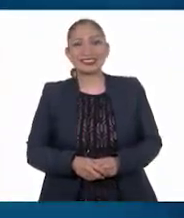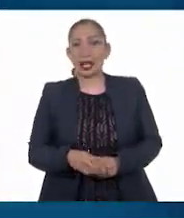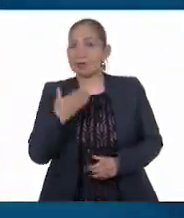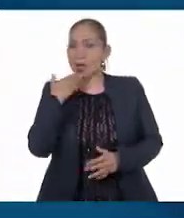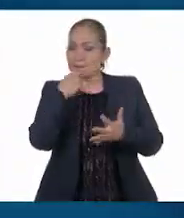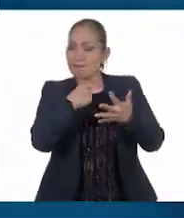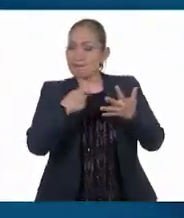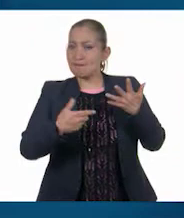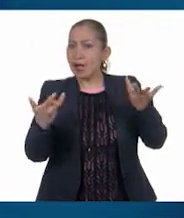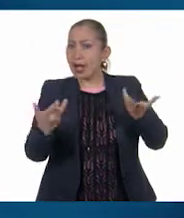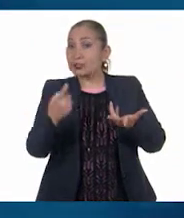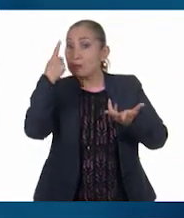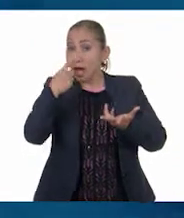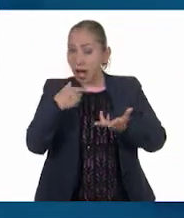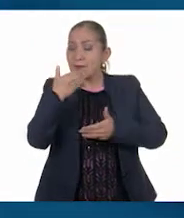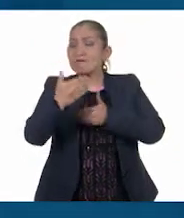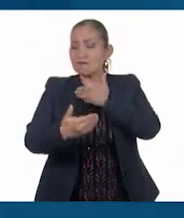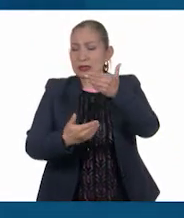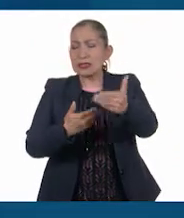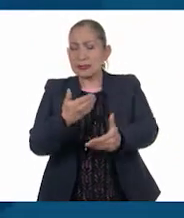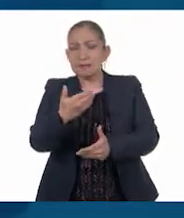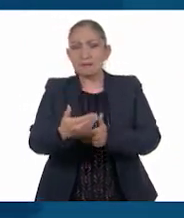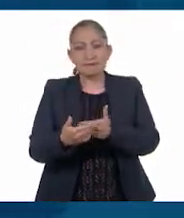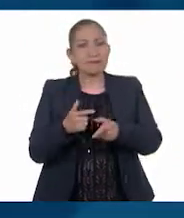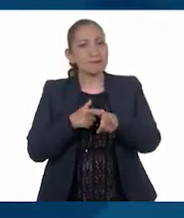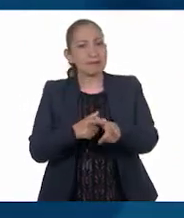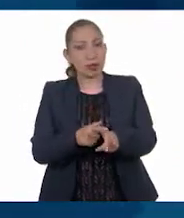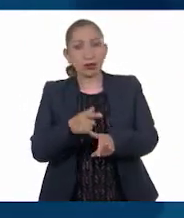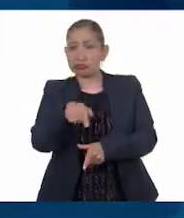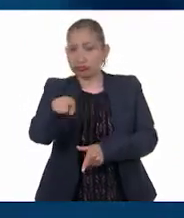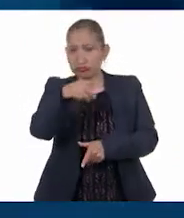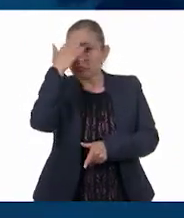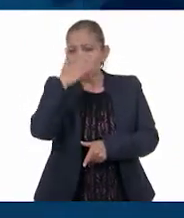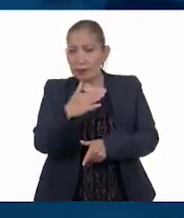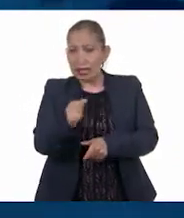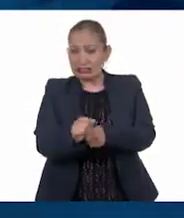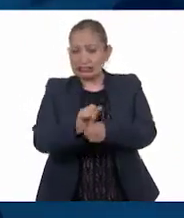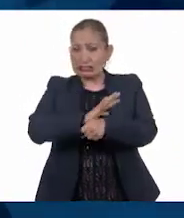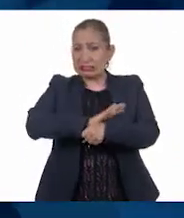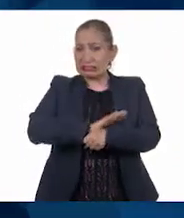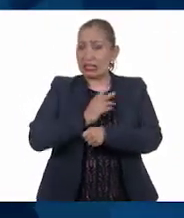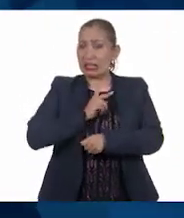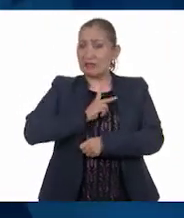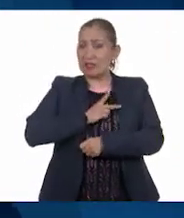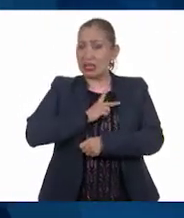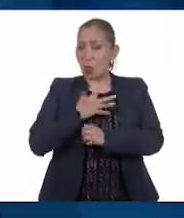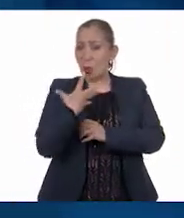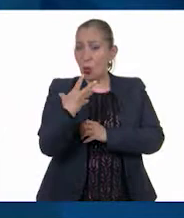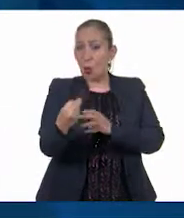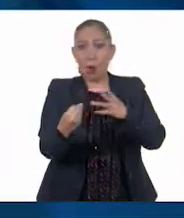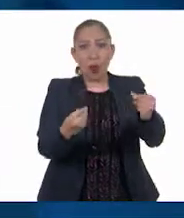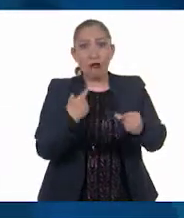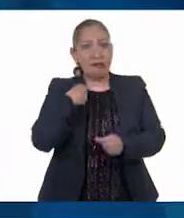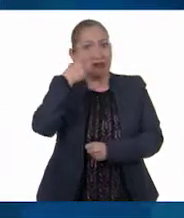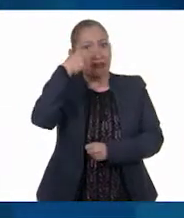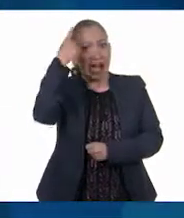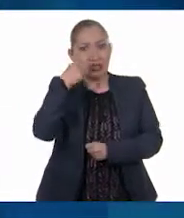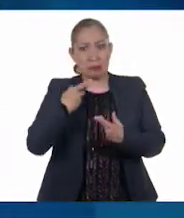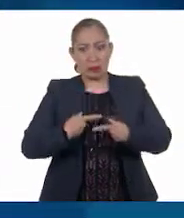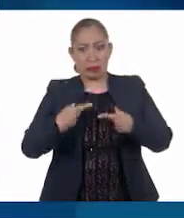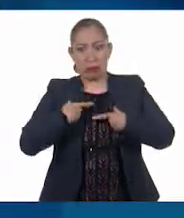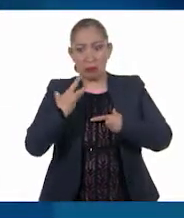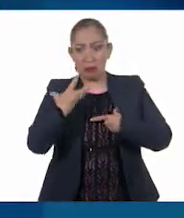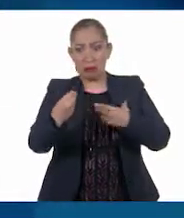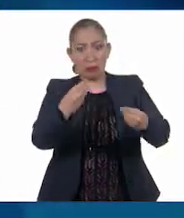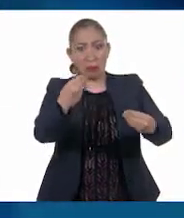Buenas prácticas para seguir adelante. Como todos sabemos, el COVID-19 es un virus que se contagia muy fácilmente entre las